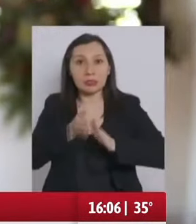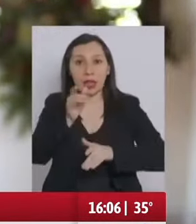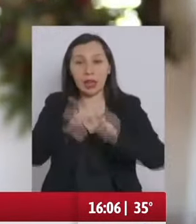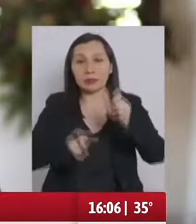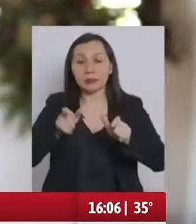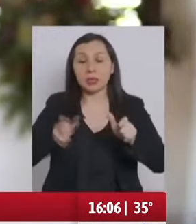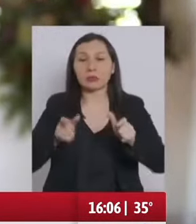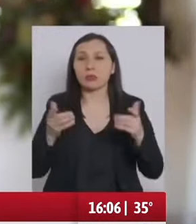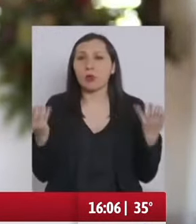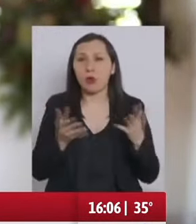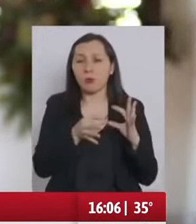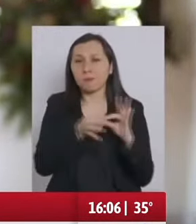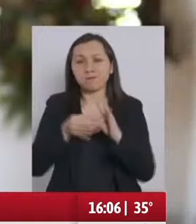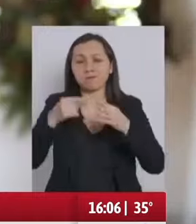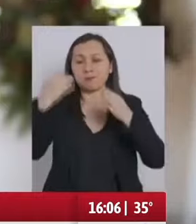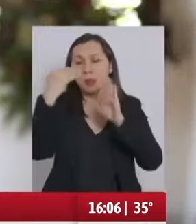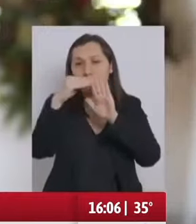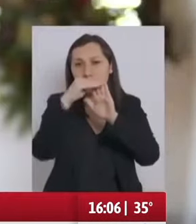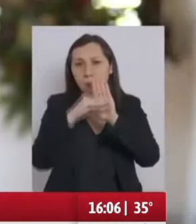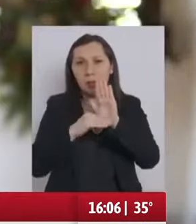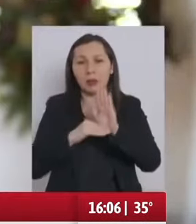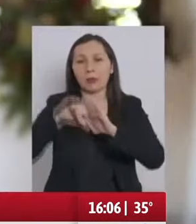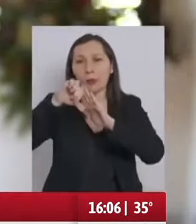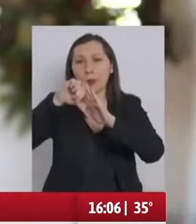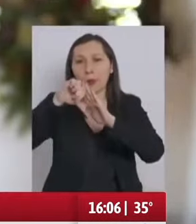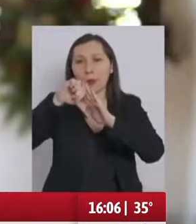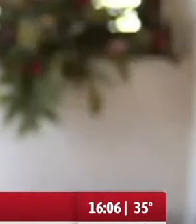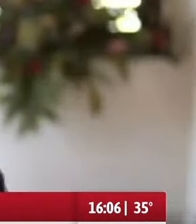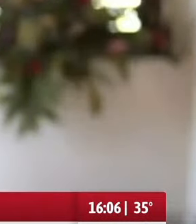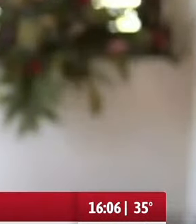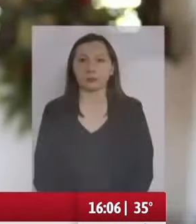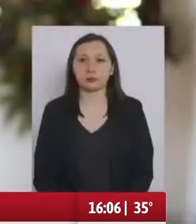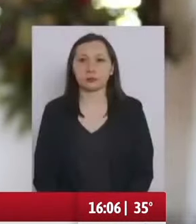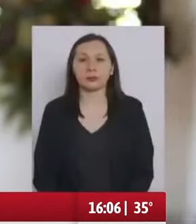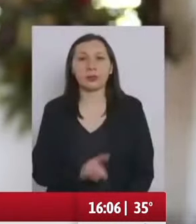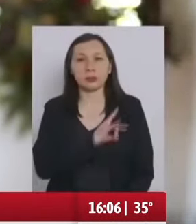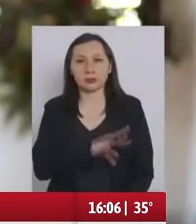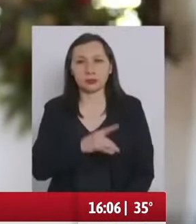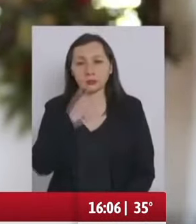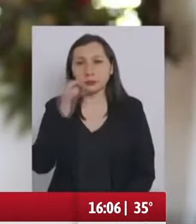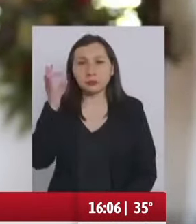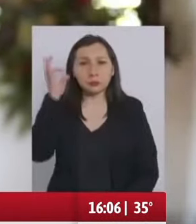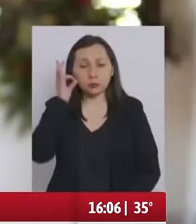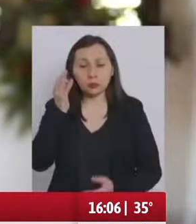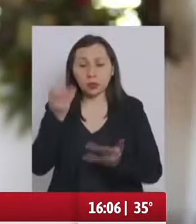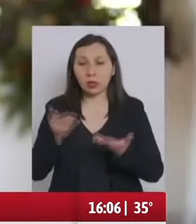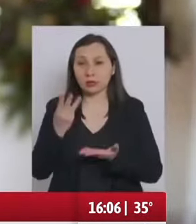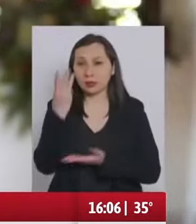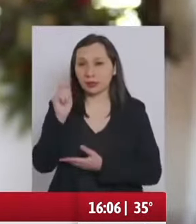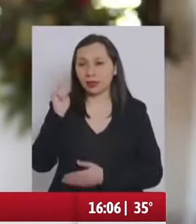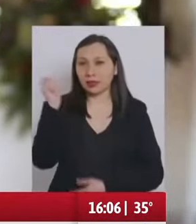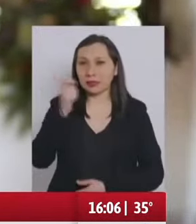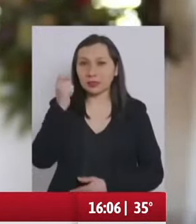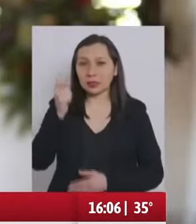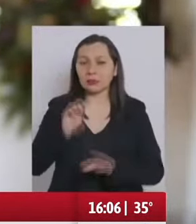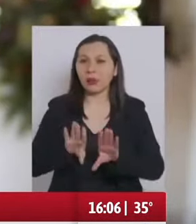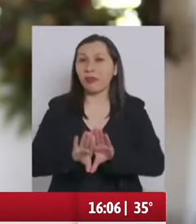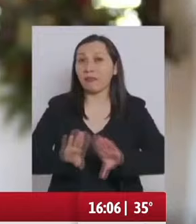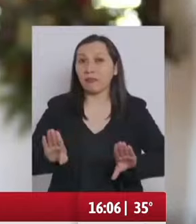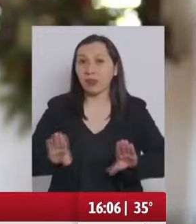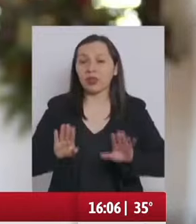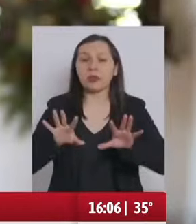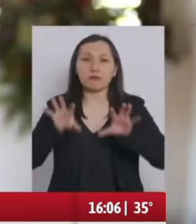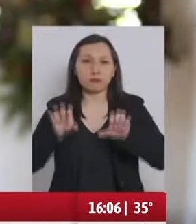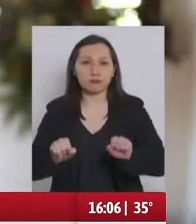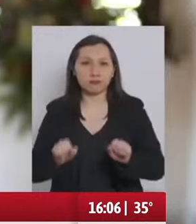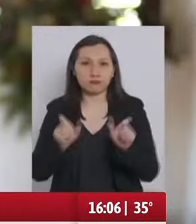privado fue informado esto por fuentes de Santiago que confirman que el expresidente